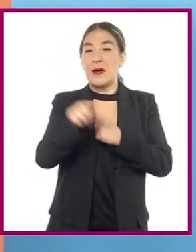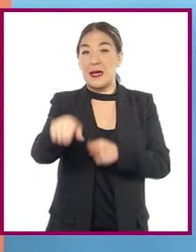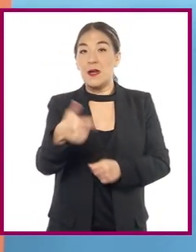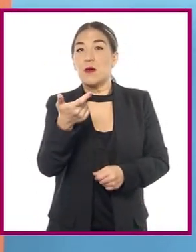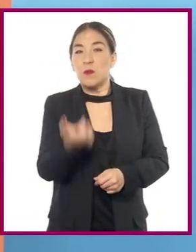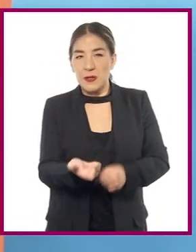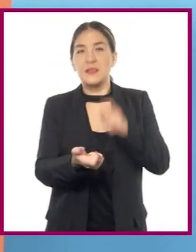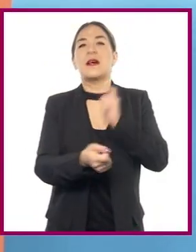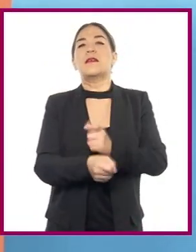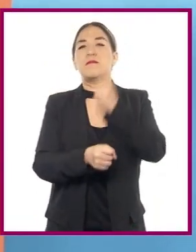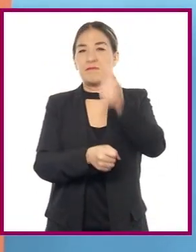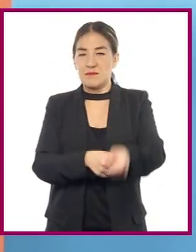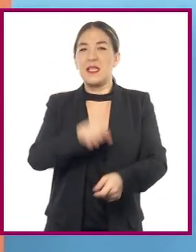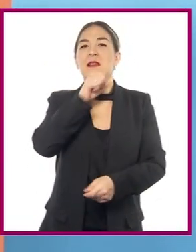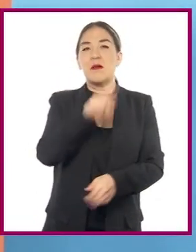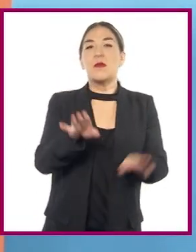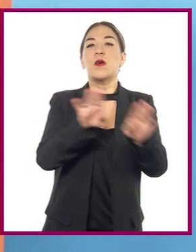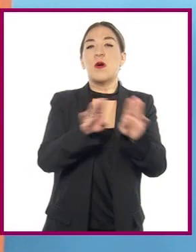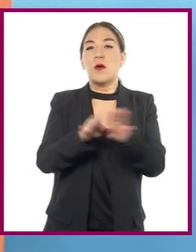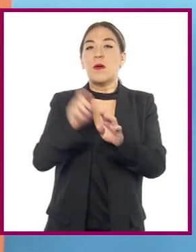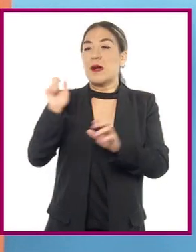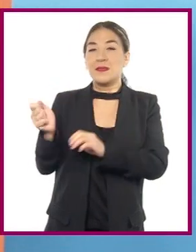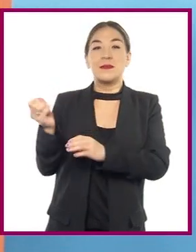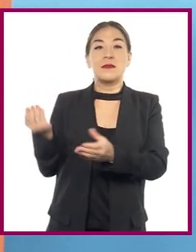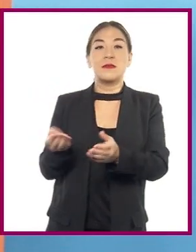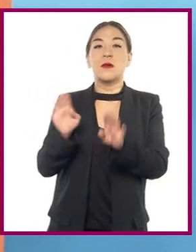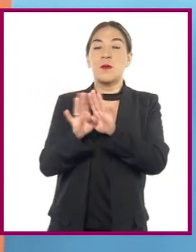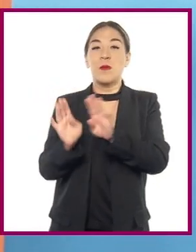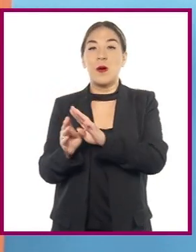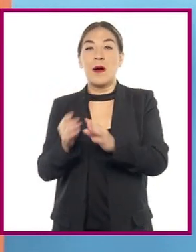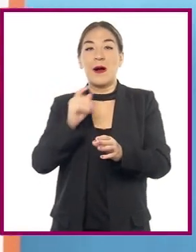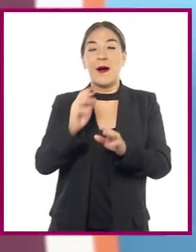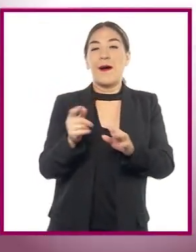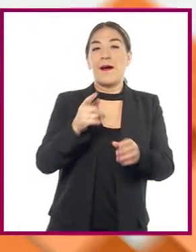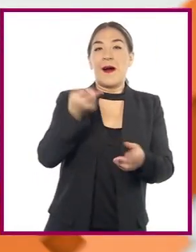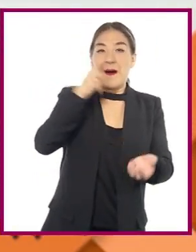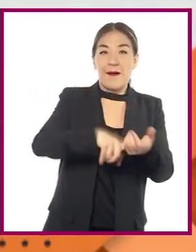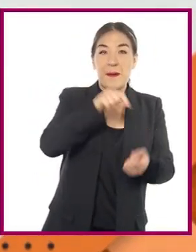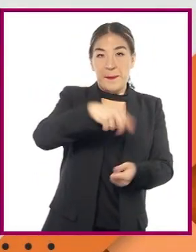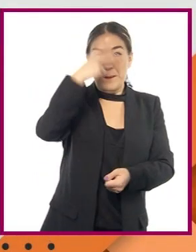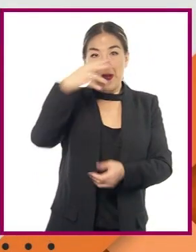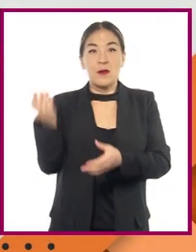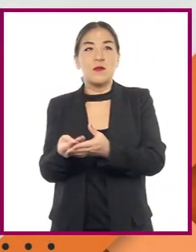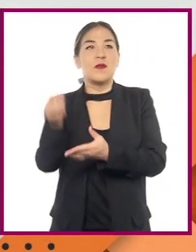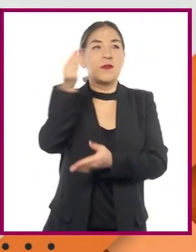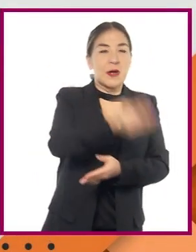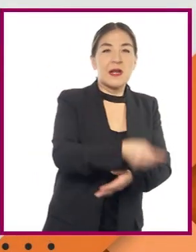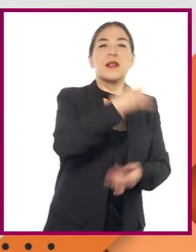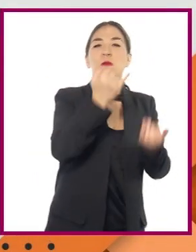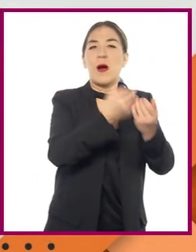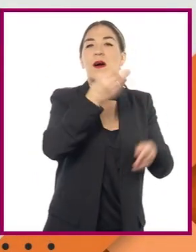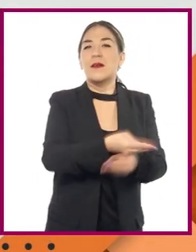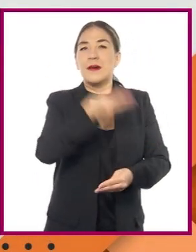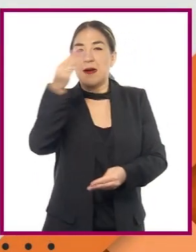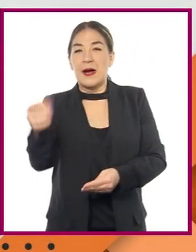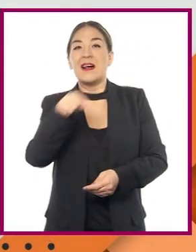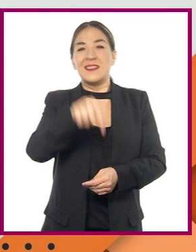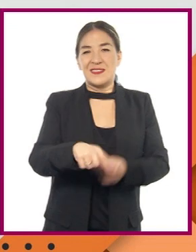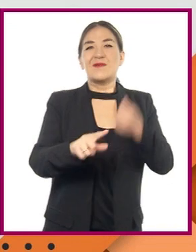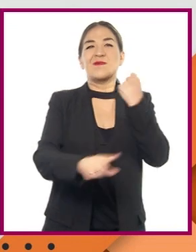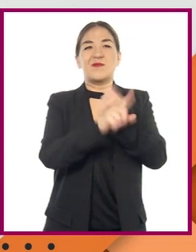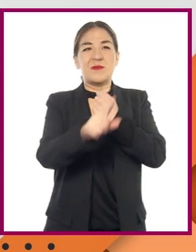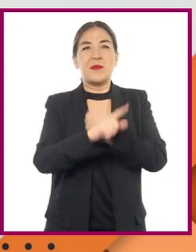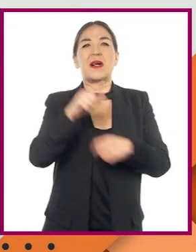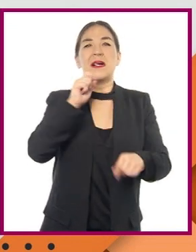controlaban lo que salía y entraba de Nueva España a Filipinas y España. Continuando con la ruta de algunos productos